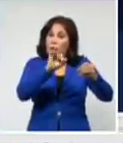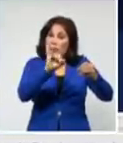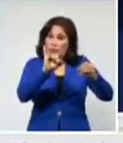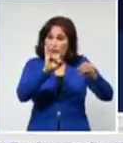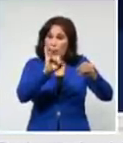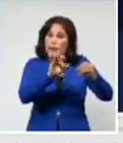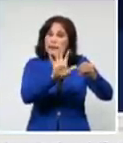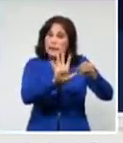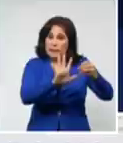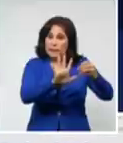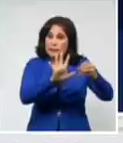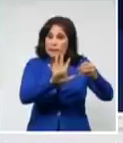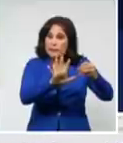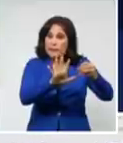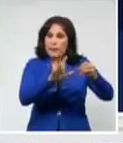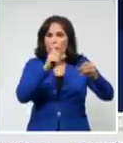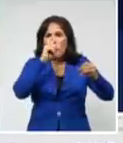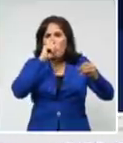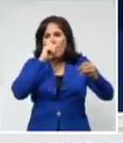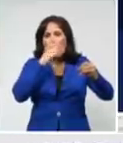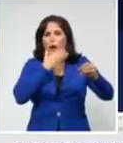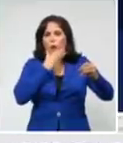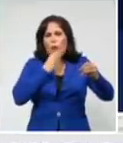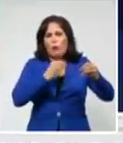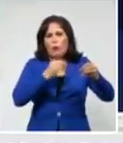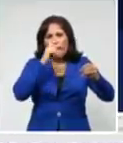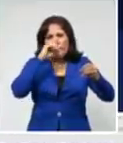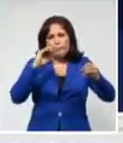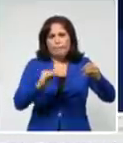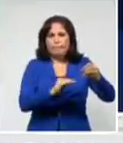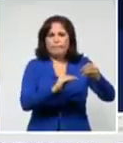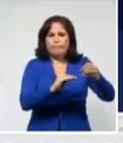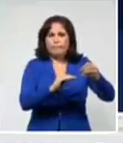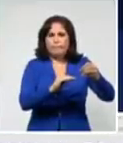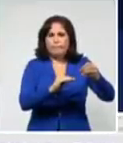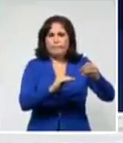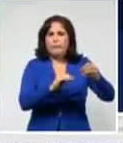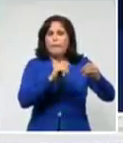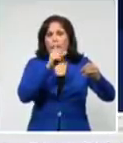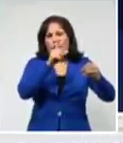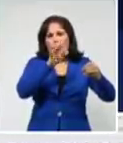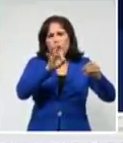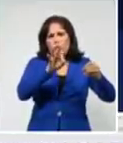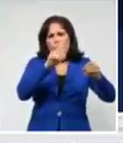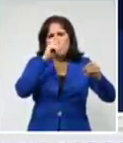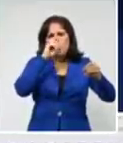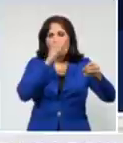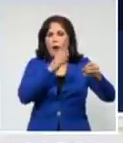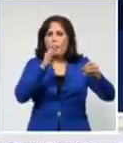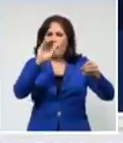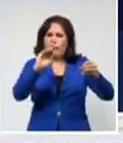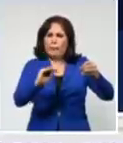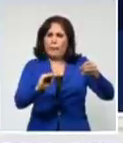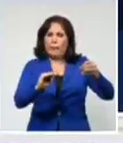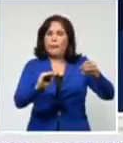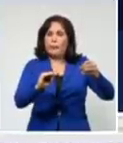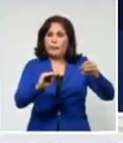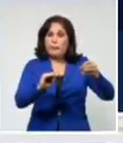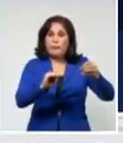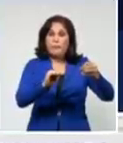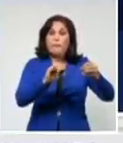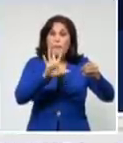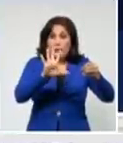5 en edades pediátricas. Estamos hablando de 18 años y menos. Y con estos